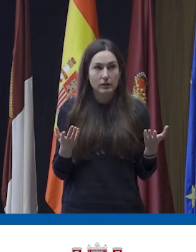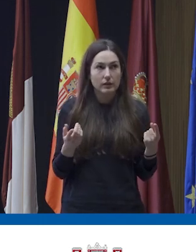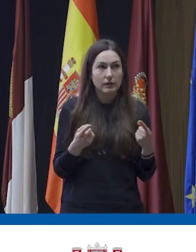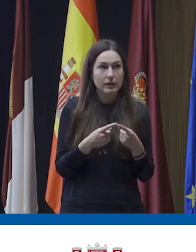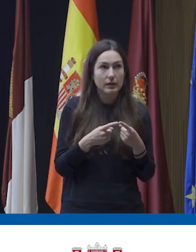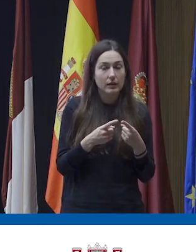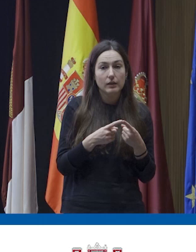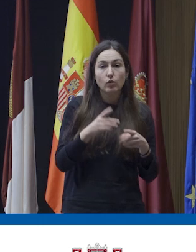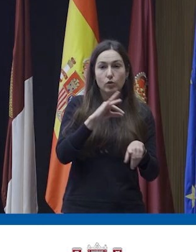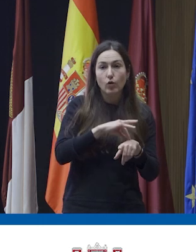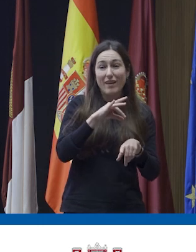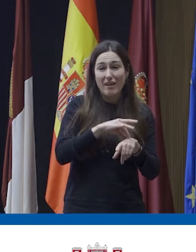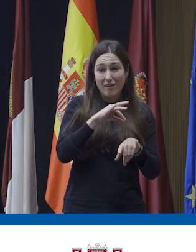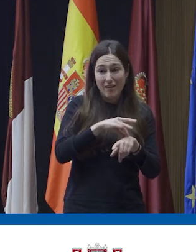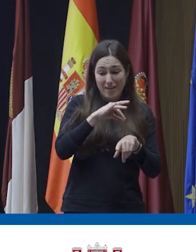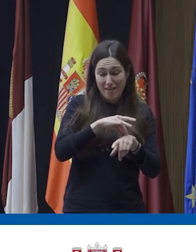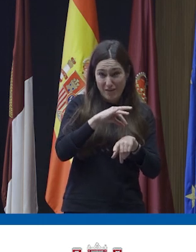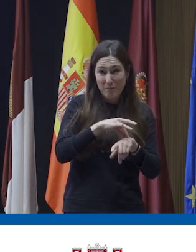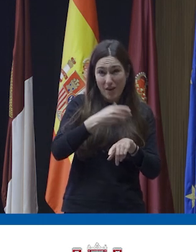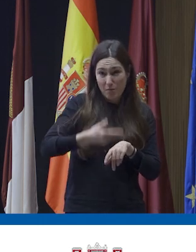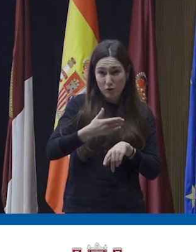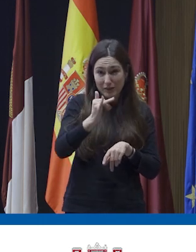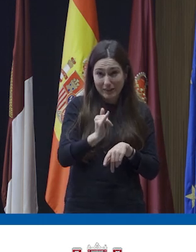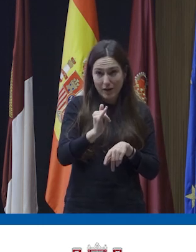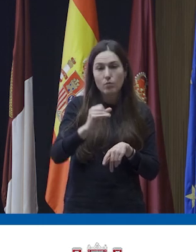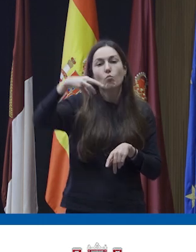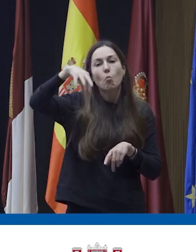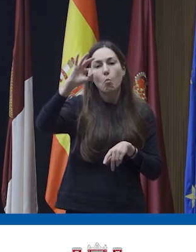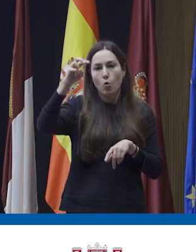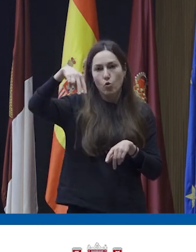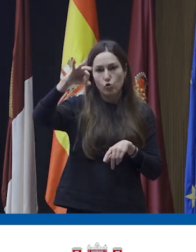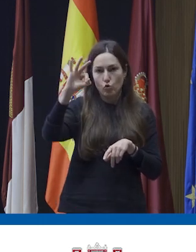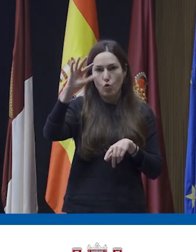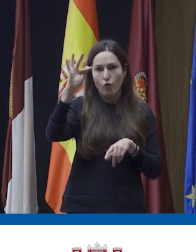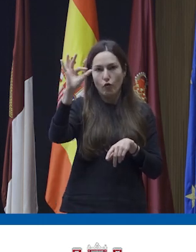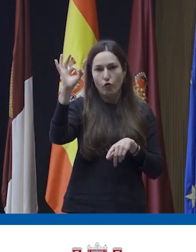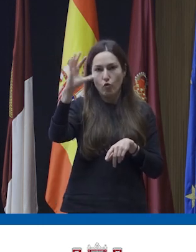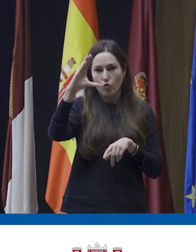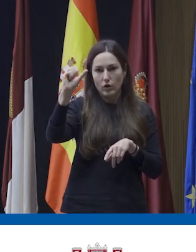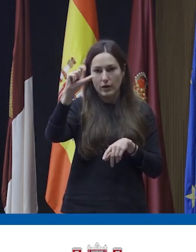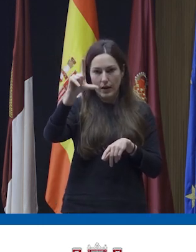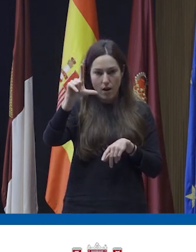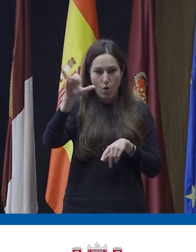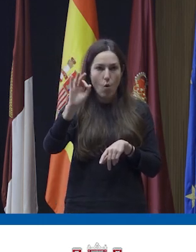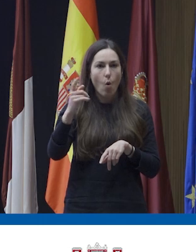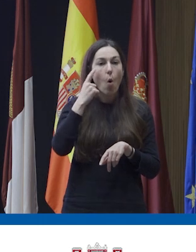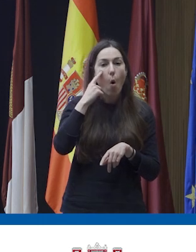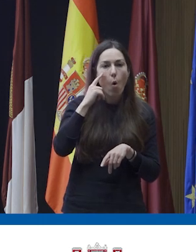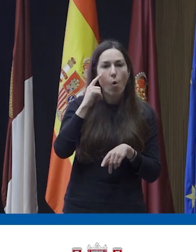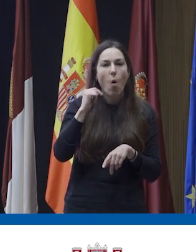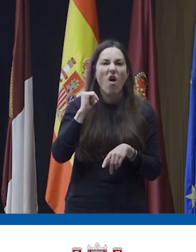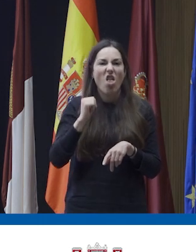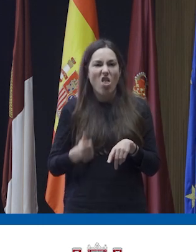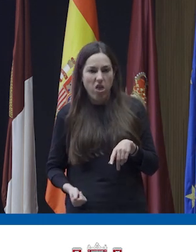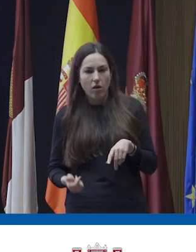caso con patología severa, lente monofocal. Ojo vago muy severo, tampoco debería. Y, por ejemplo, las lentes